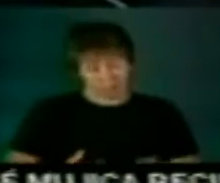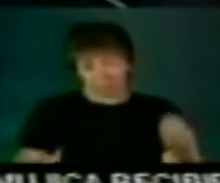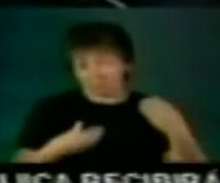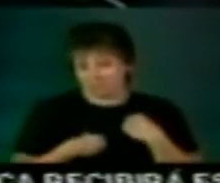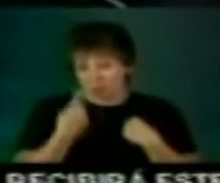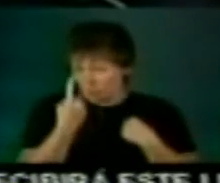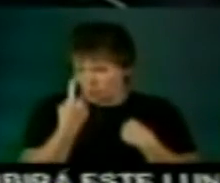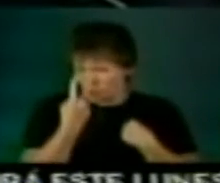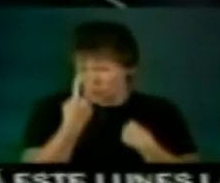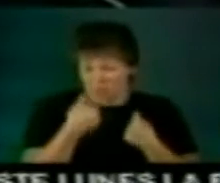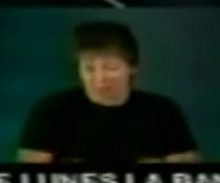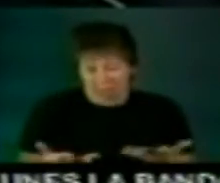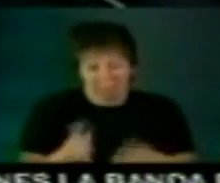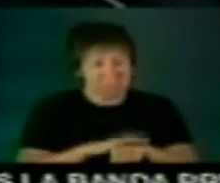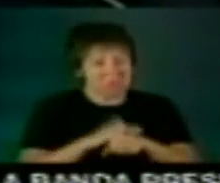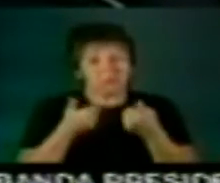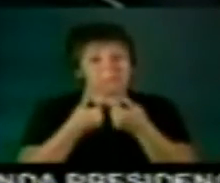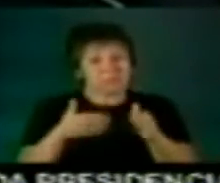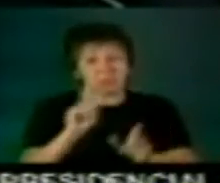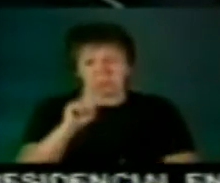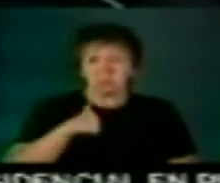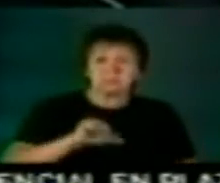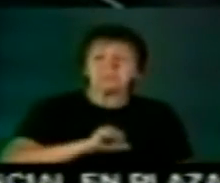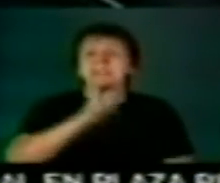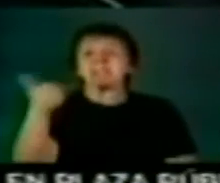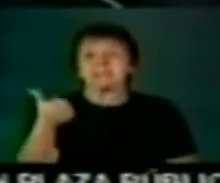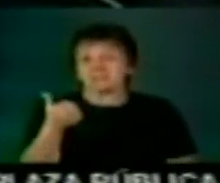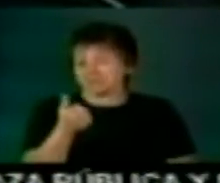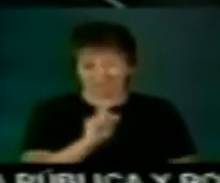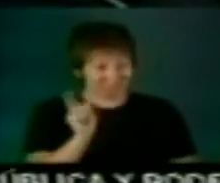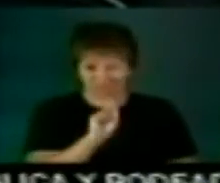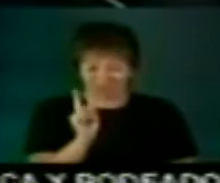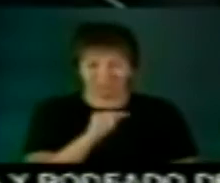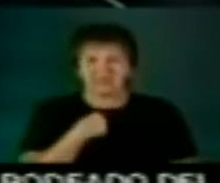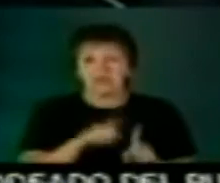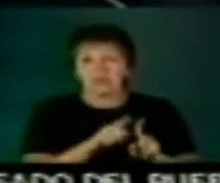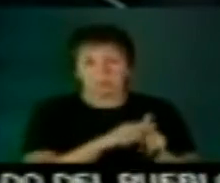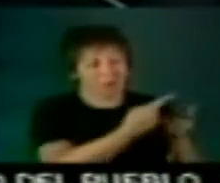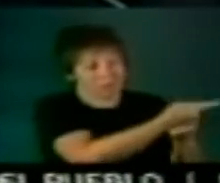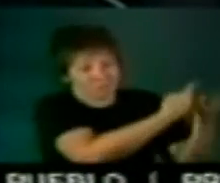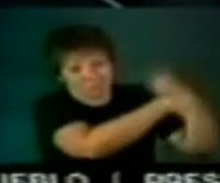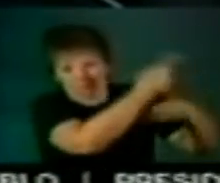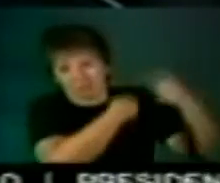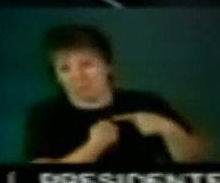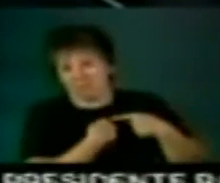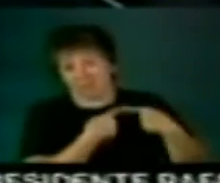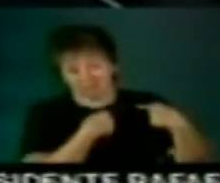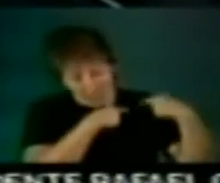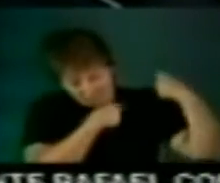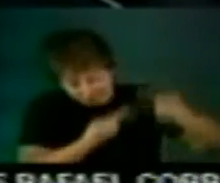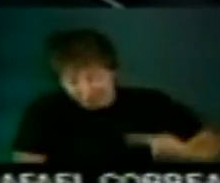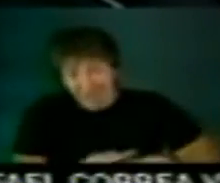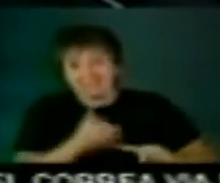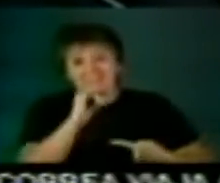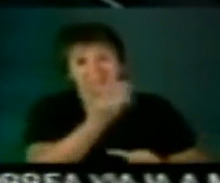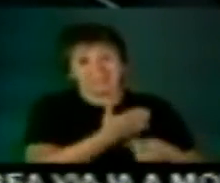no lo ganamos, sino que lo heredamos en gran parte. Porque la principal razón